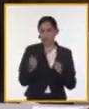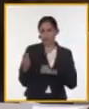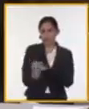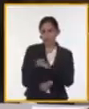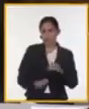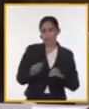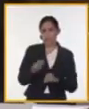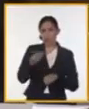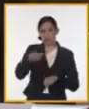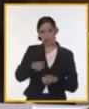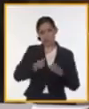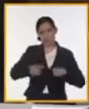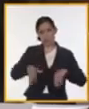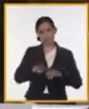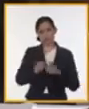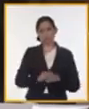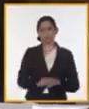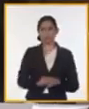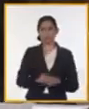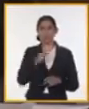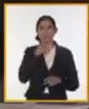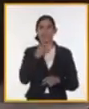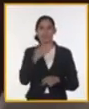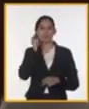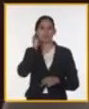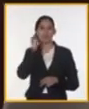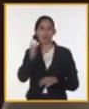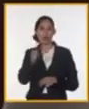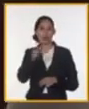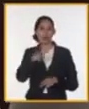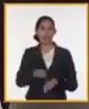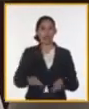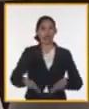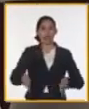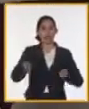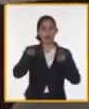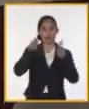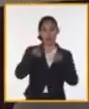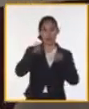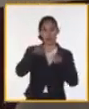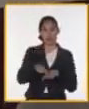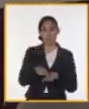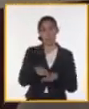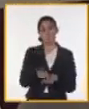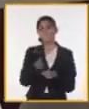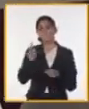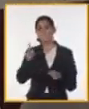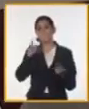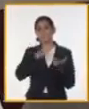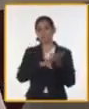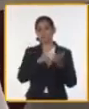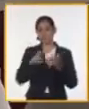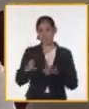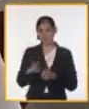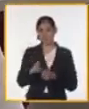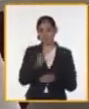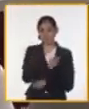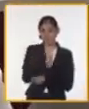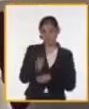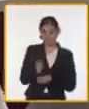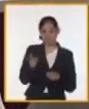Con relación al acuerdo, tenemos que decir que desde el partido estamos dando un seguimiento a la preparación de los docentes y de los profesores. Nosotros